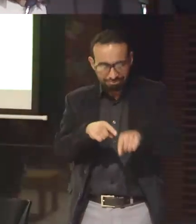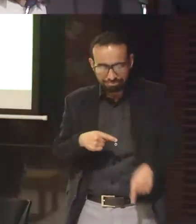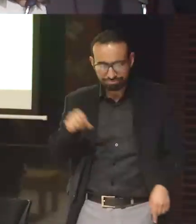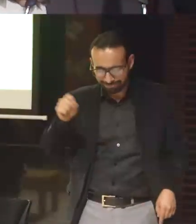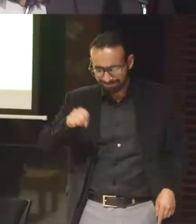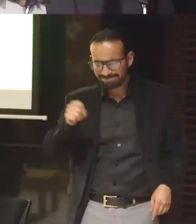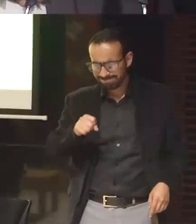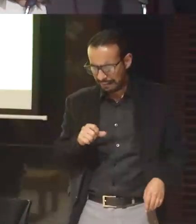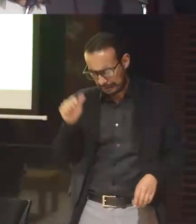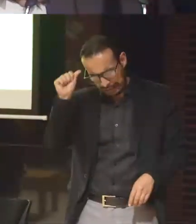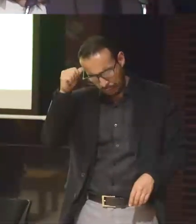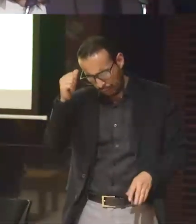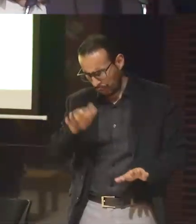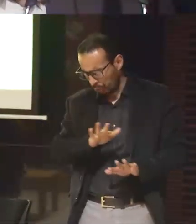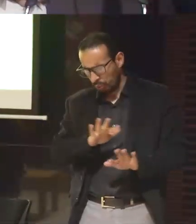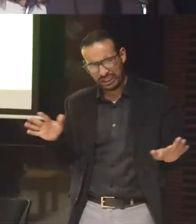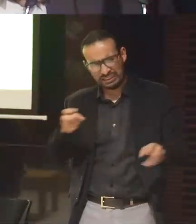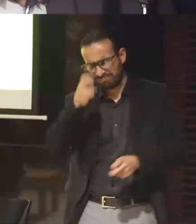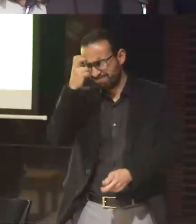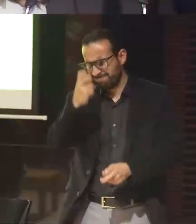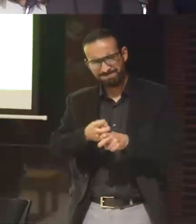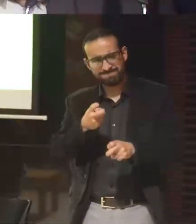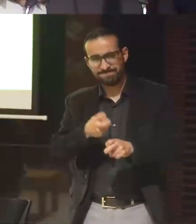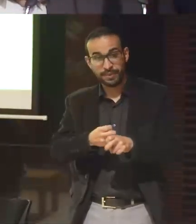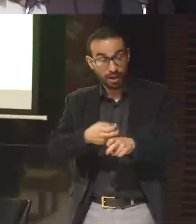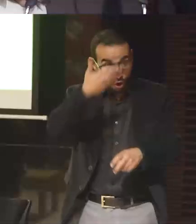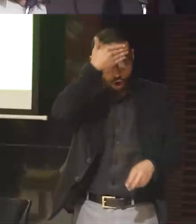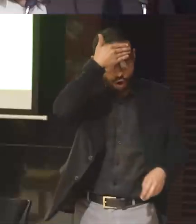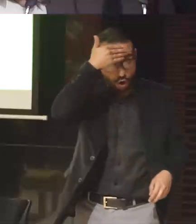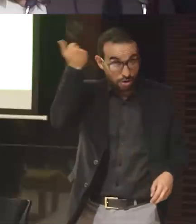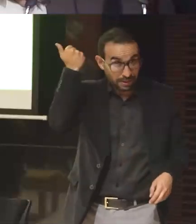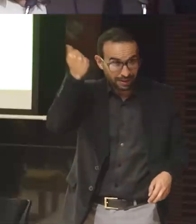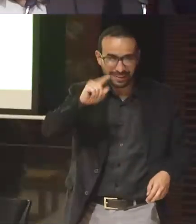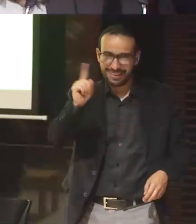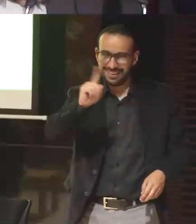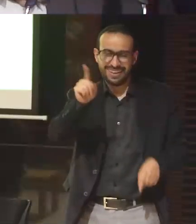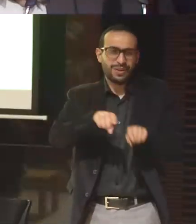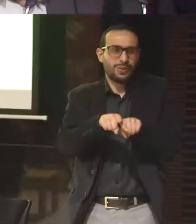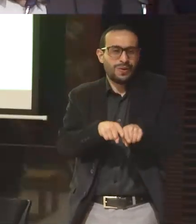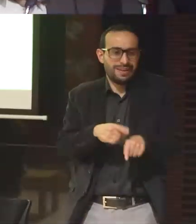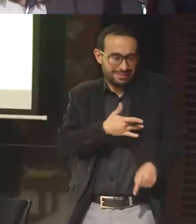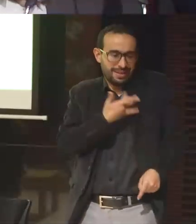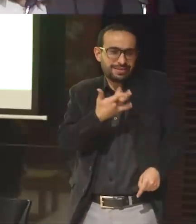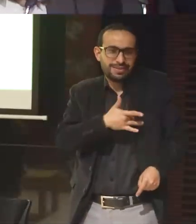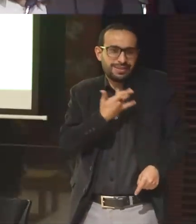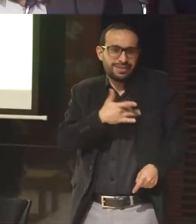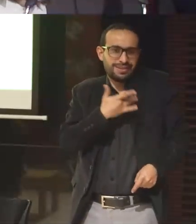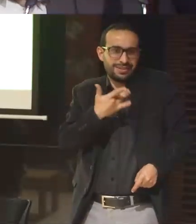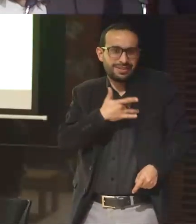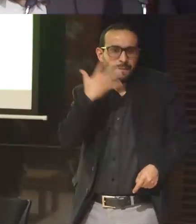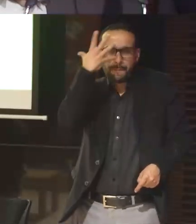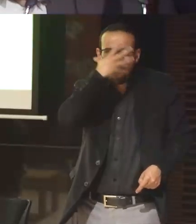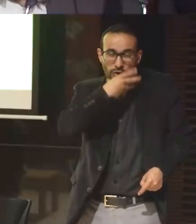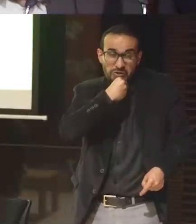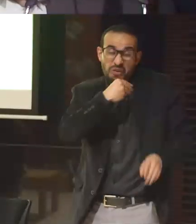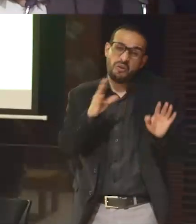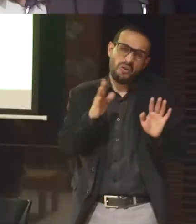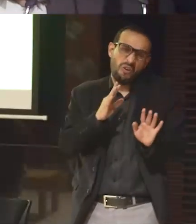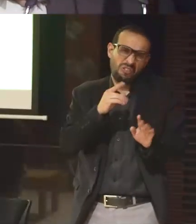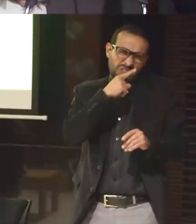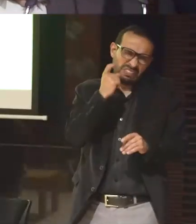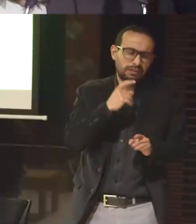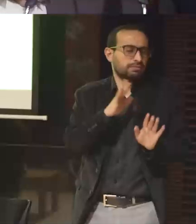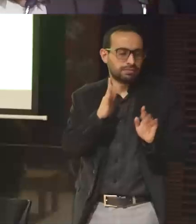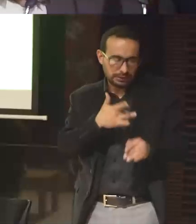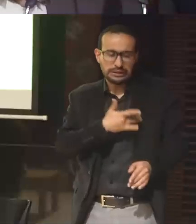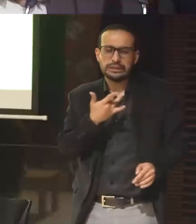pasa por el corazón, no se olvida si es bonito y lo que no fue bonito, no solo no se olvida, sino que no se quiere repetir.